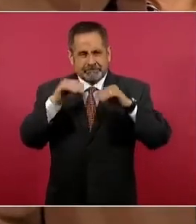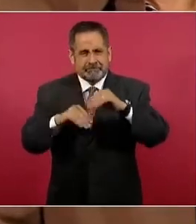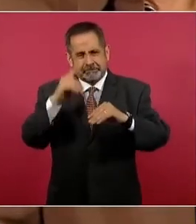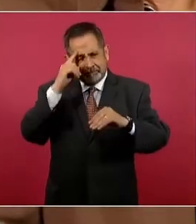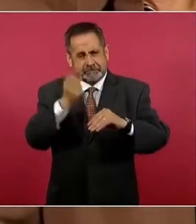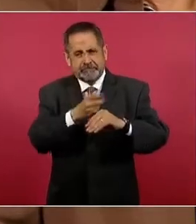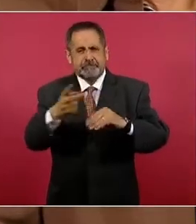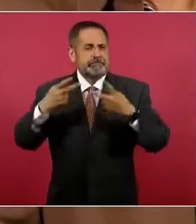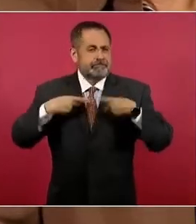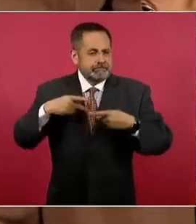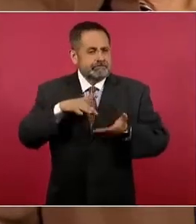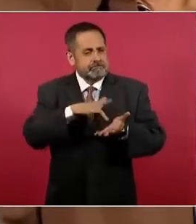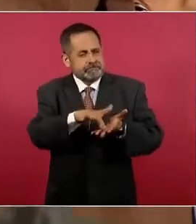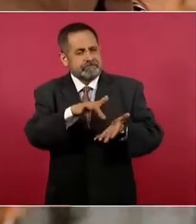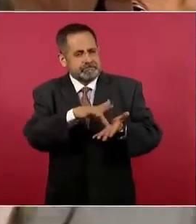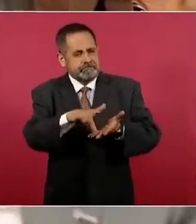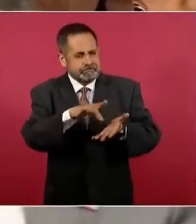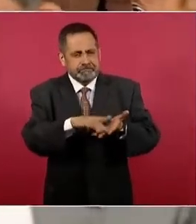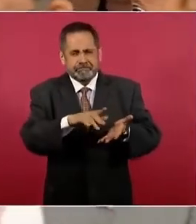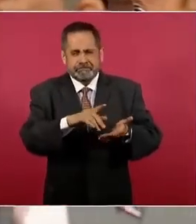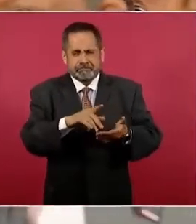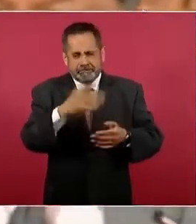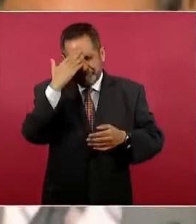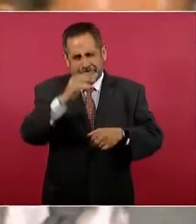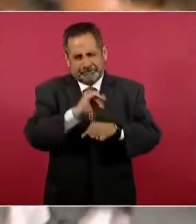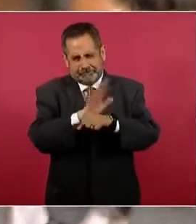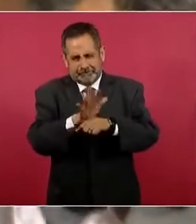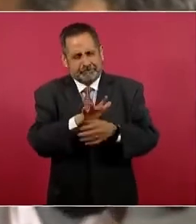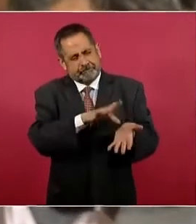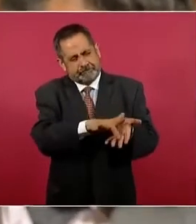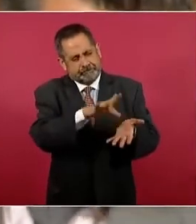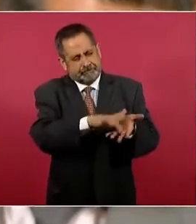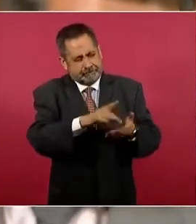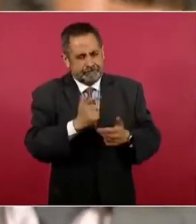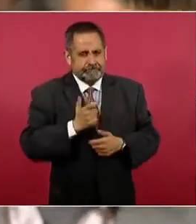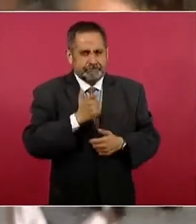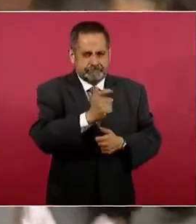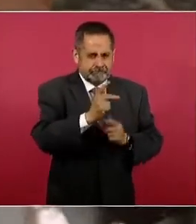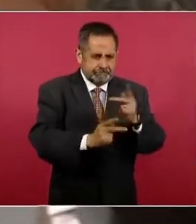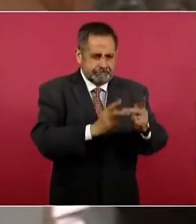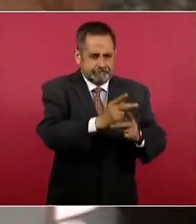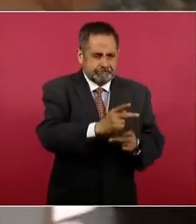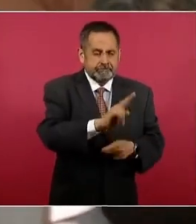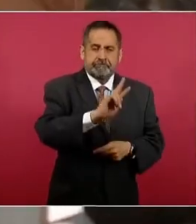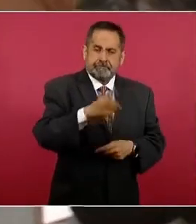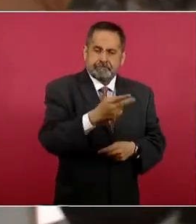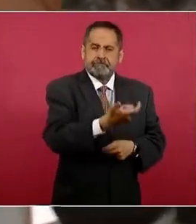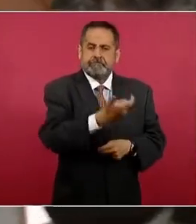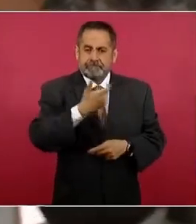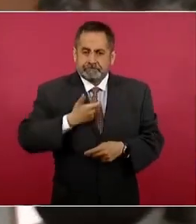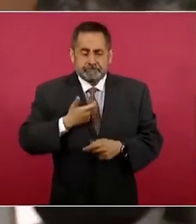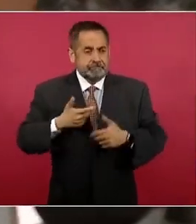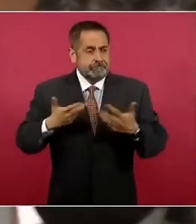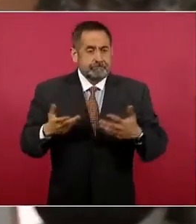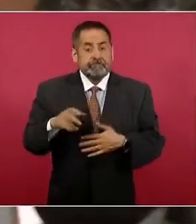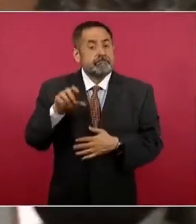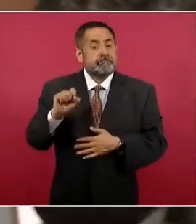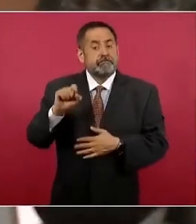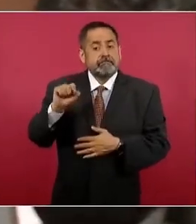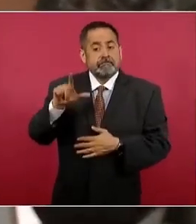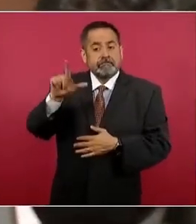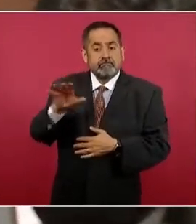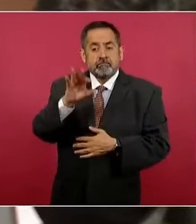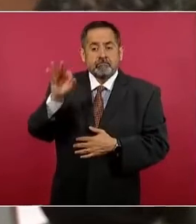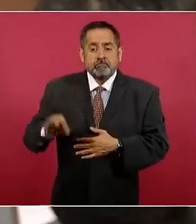personas en la pandemia tiene prácticamente una cartera vencida muy elevada. Más del 67% no han pagado nada de lo